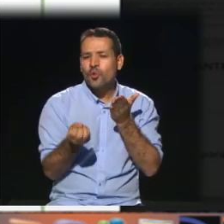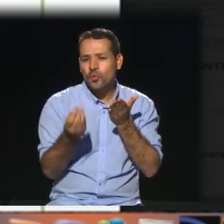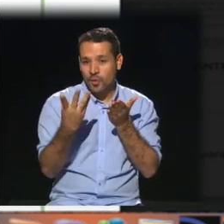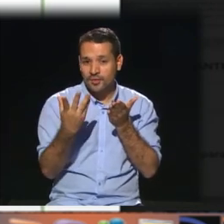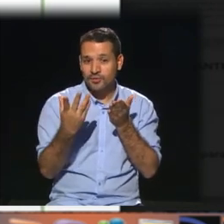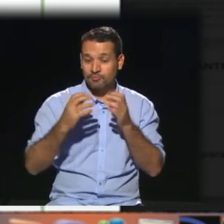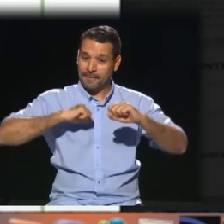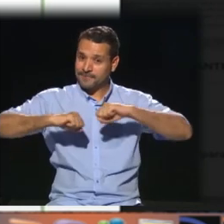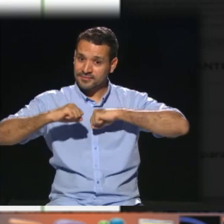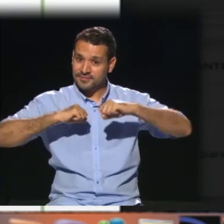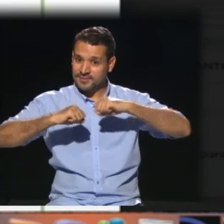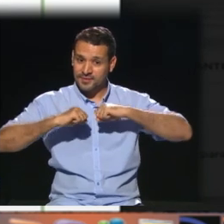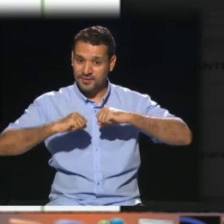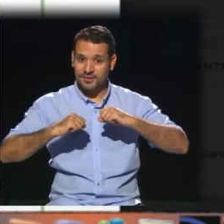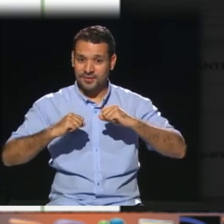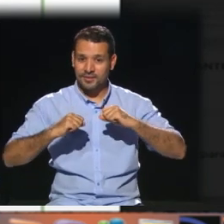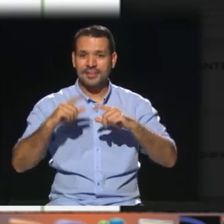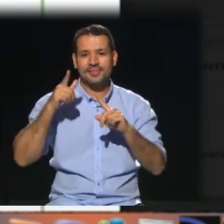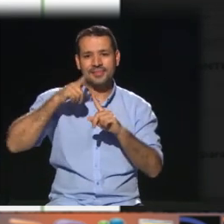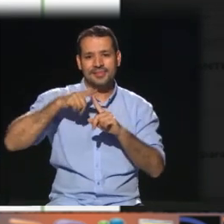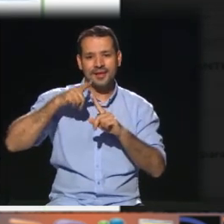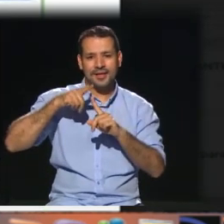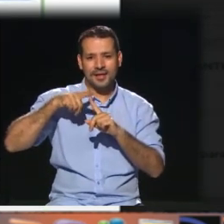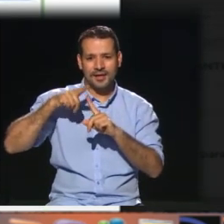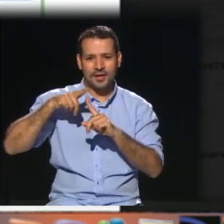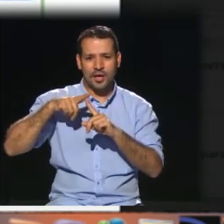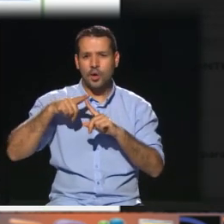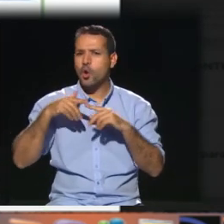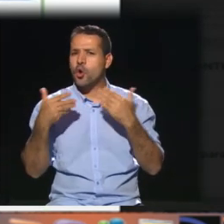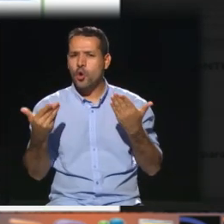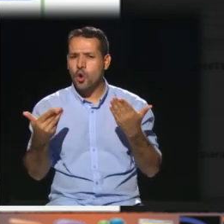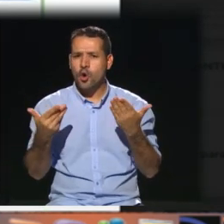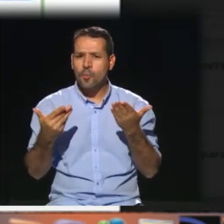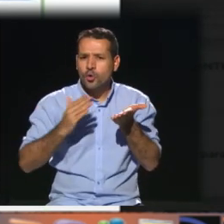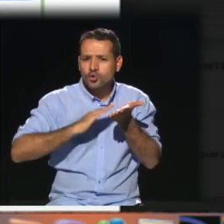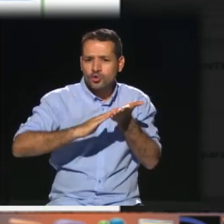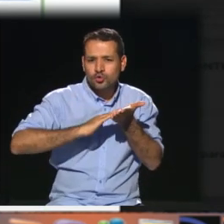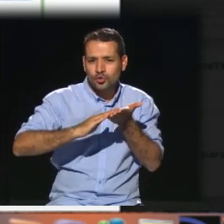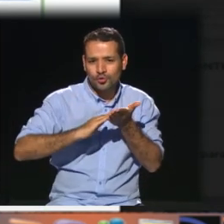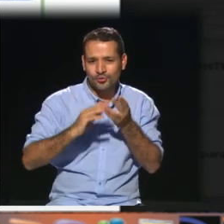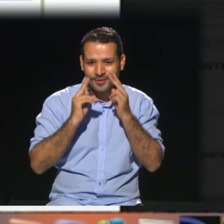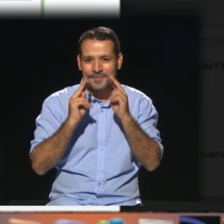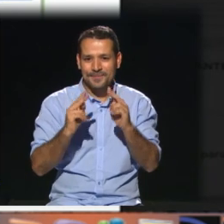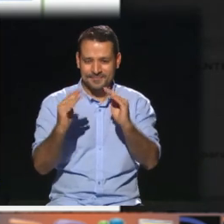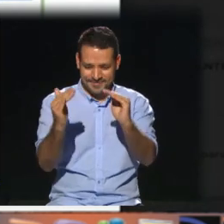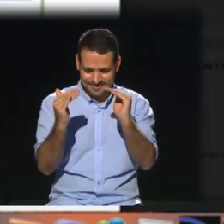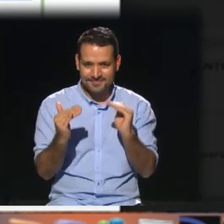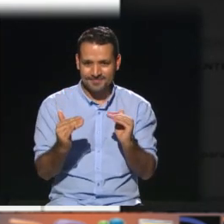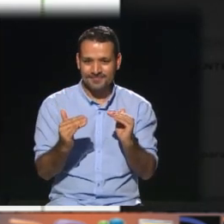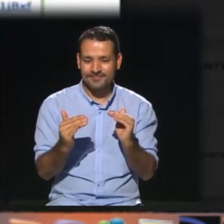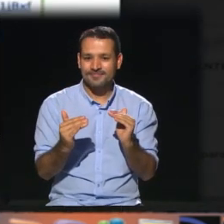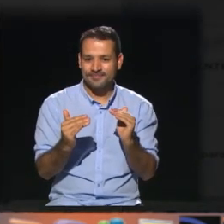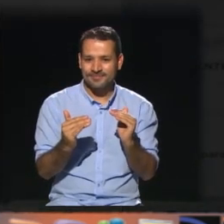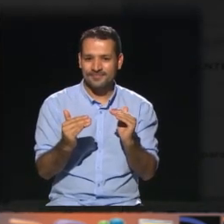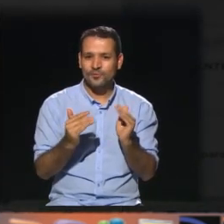qué tipo de actividades tenemos, ¿cierto? Están basadas en tareas, entonces, ¿cómo las pueden desarrollar? Aquí al lado está directamente las páginas a las que pueden